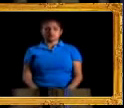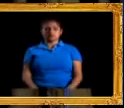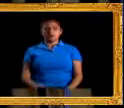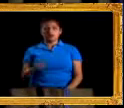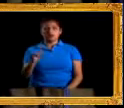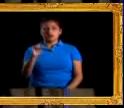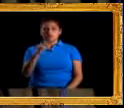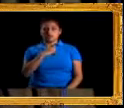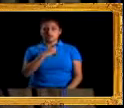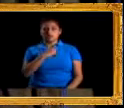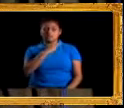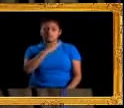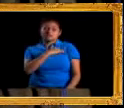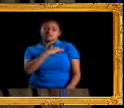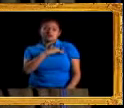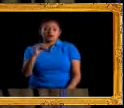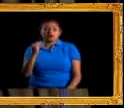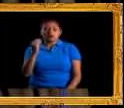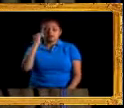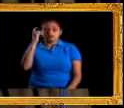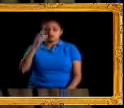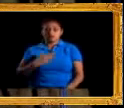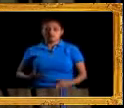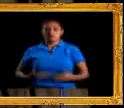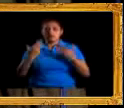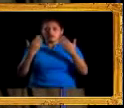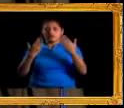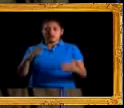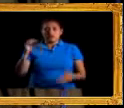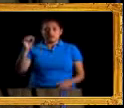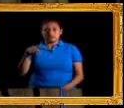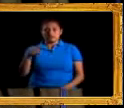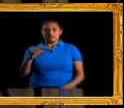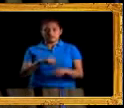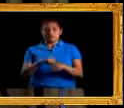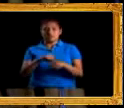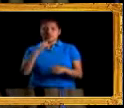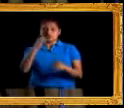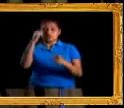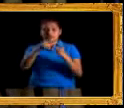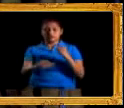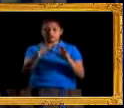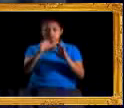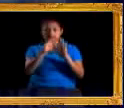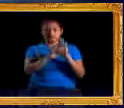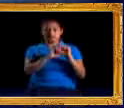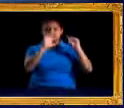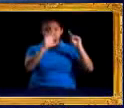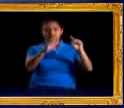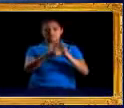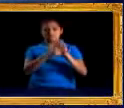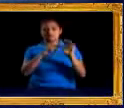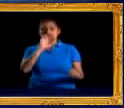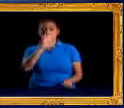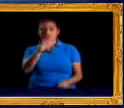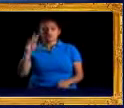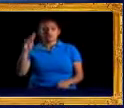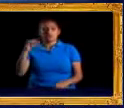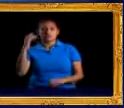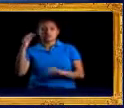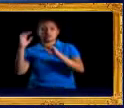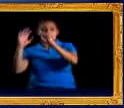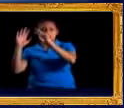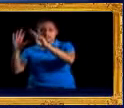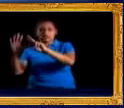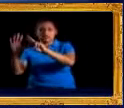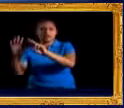quiero ministrar lo que el Señor está dándonos para este tiempo. Dice Apocalipsis capítulo 6, versos 5 y 7. Y cuando abrió el